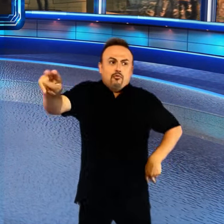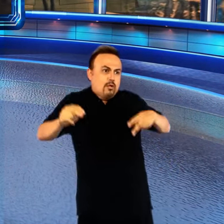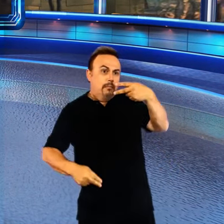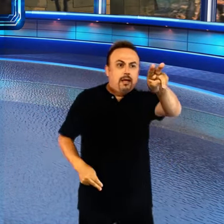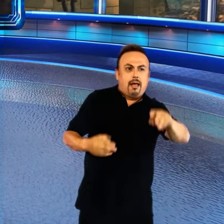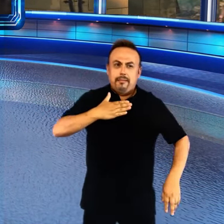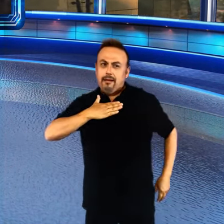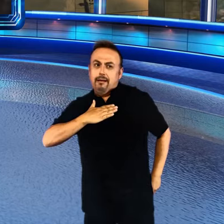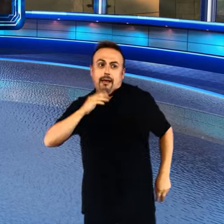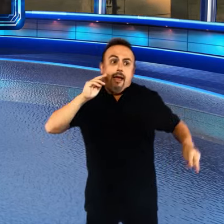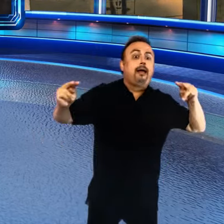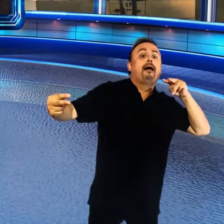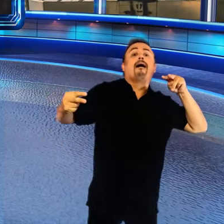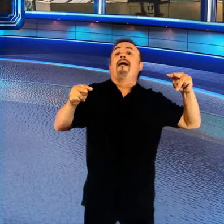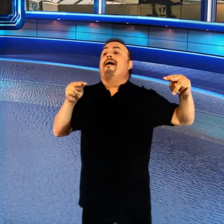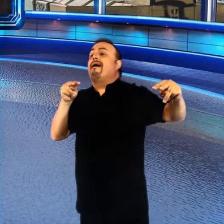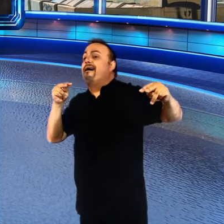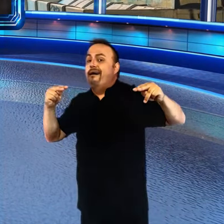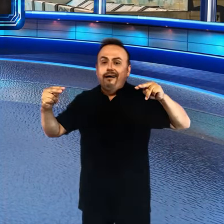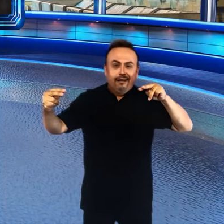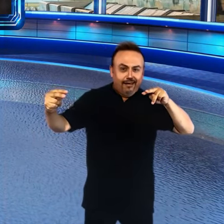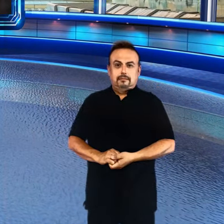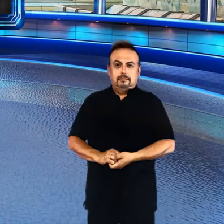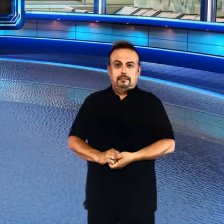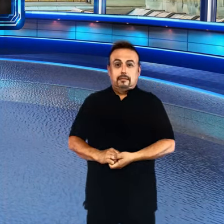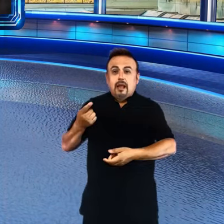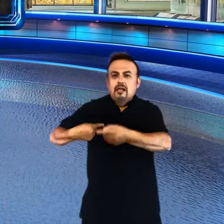la tuya y la mía, y que la ve.